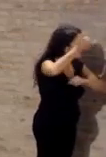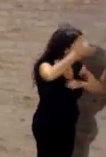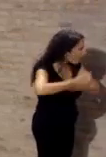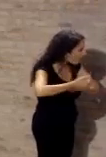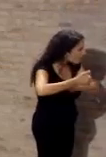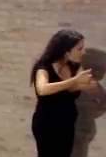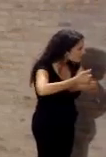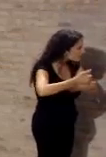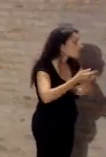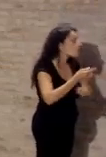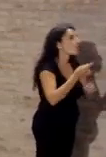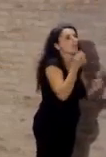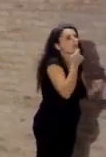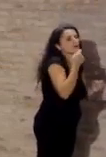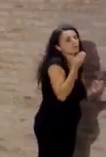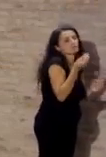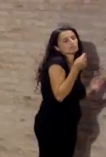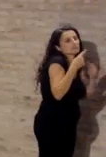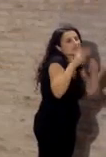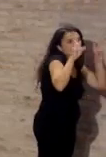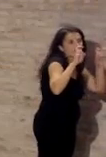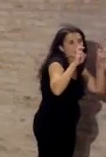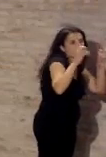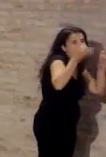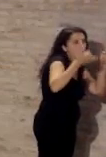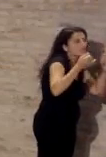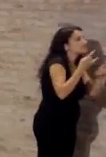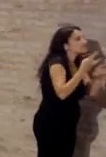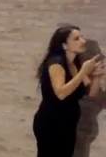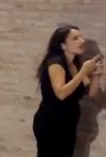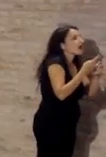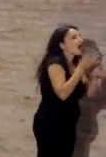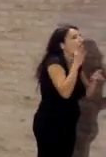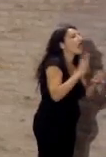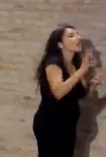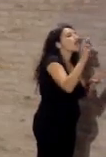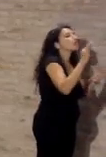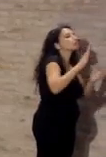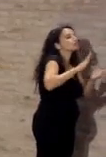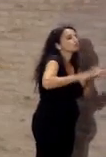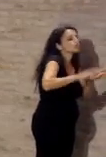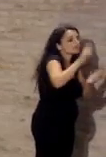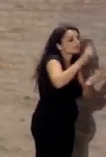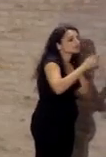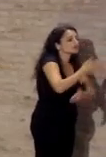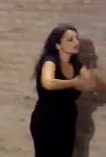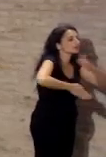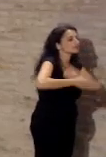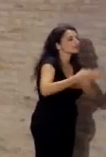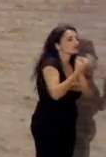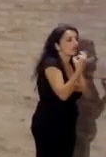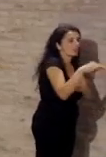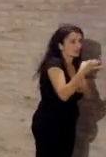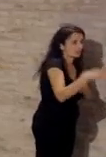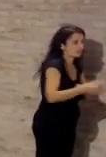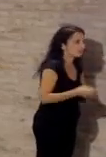o tal otra o lo que sea pero nos tiene que mencionar Entonces por qué por qué Porque si no